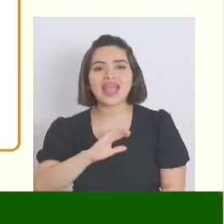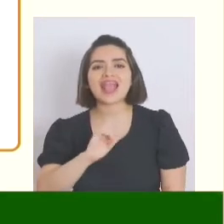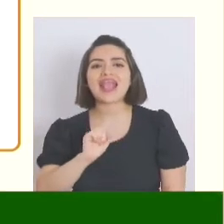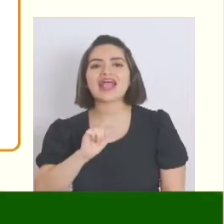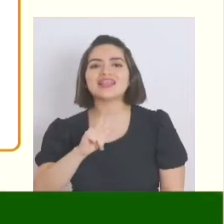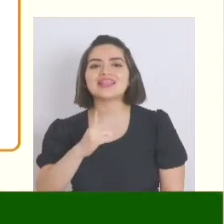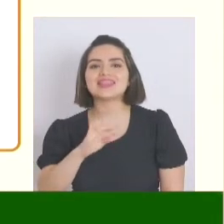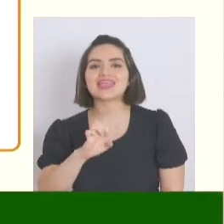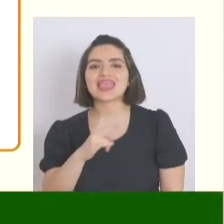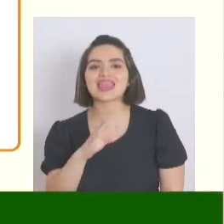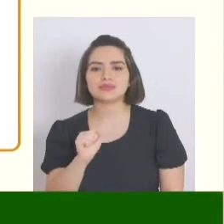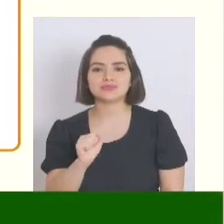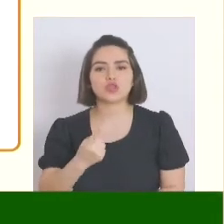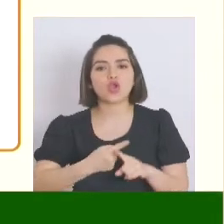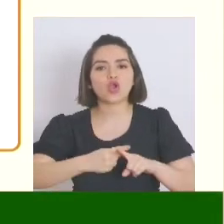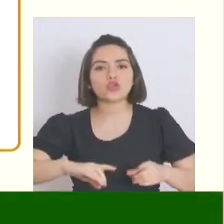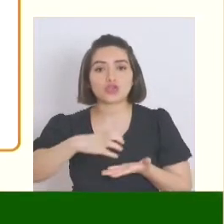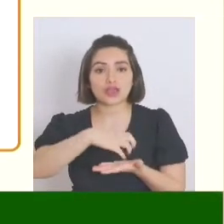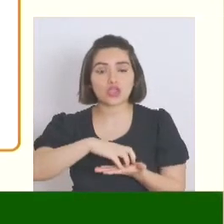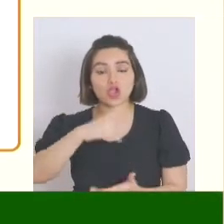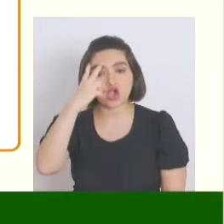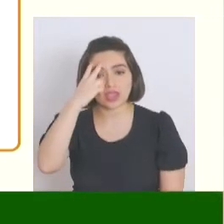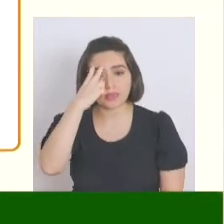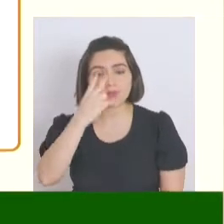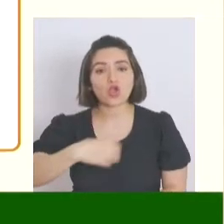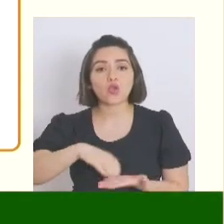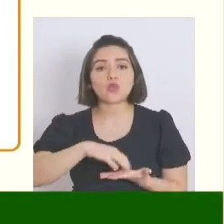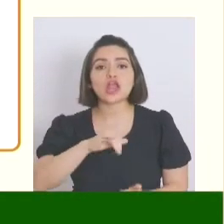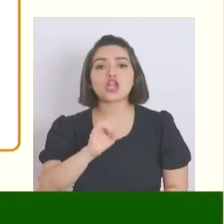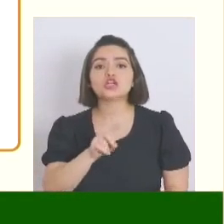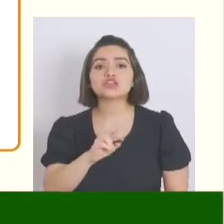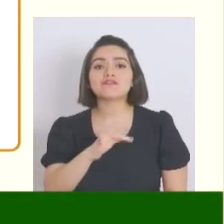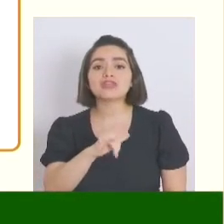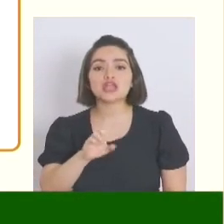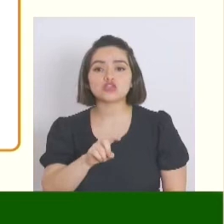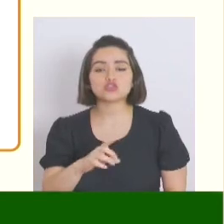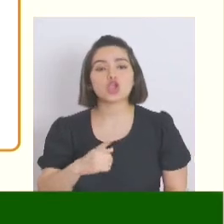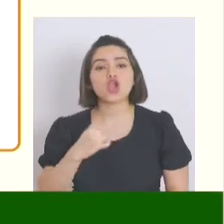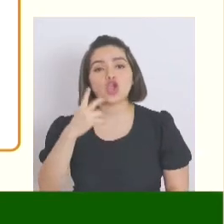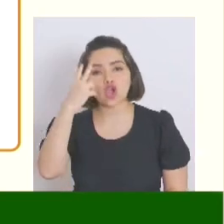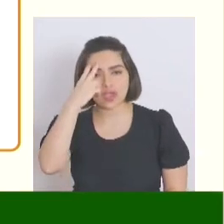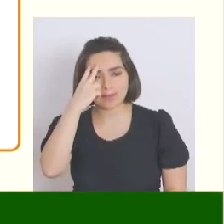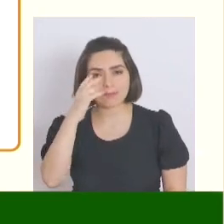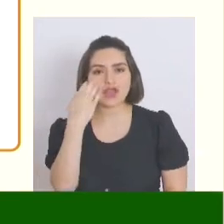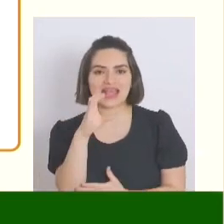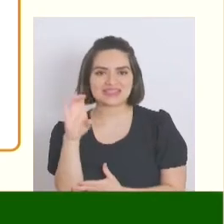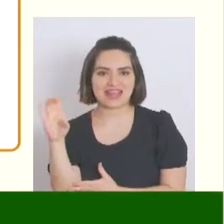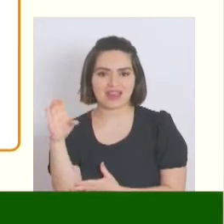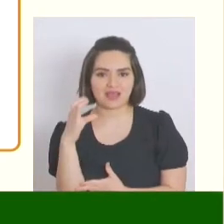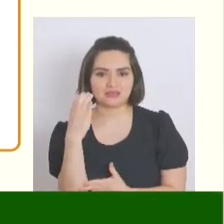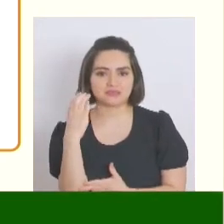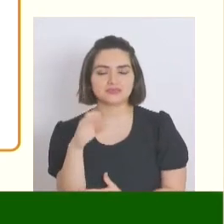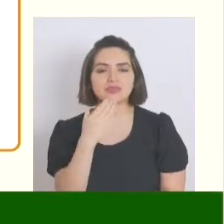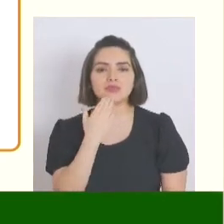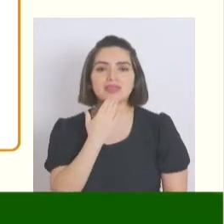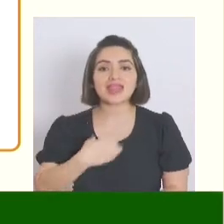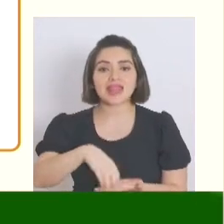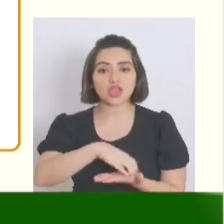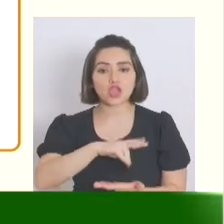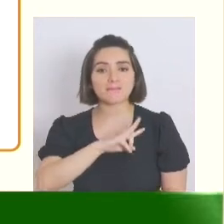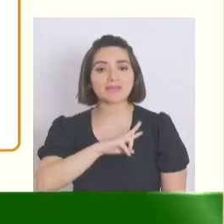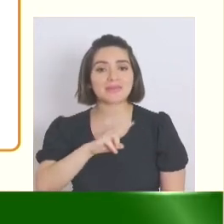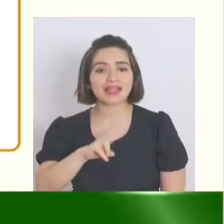Caldera, en la región de Coquimbo, las comunas de Los Vilos, Coquimbo, La Serena, en la región